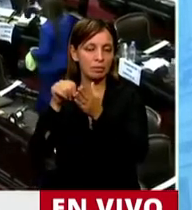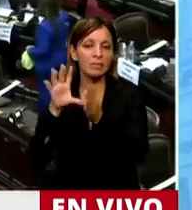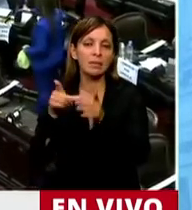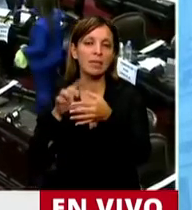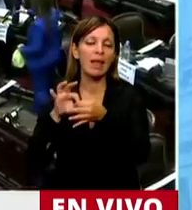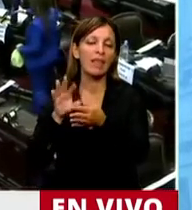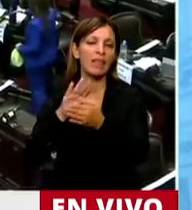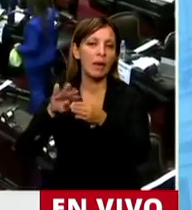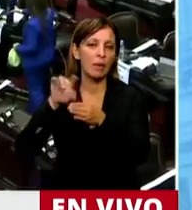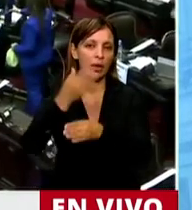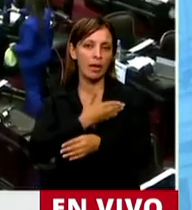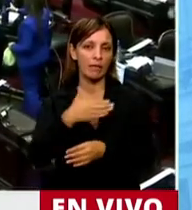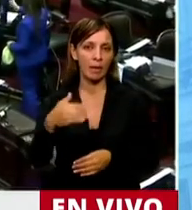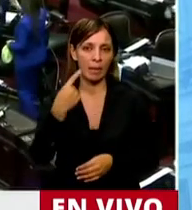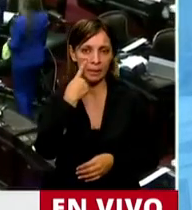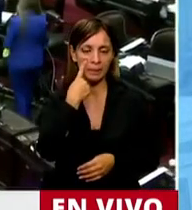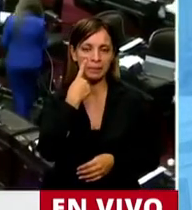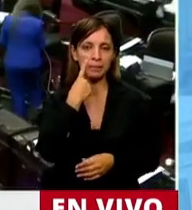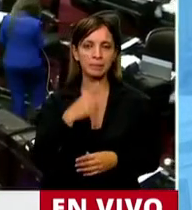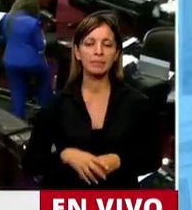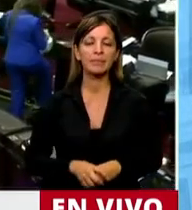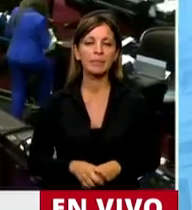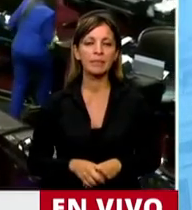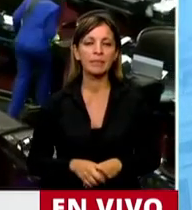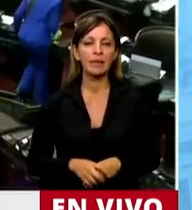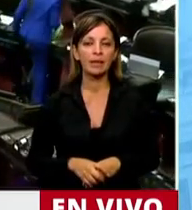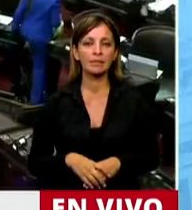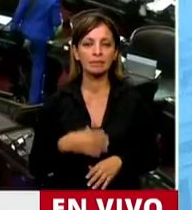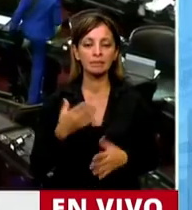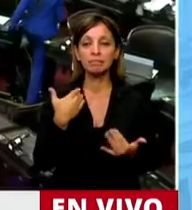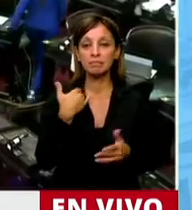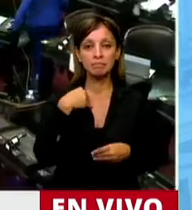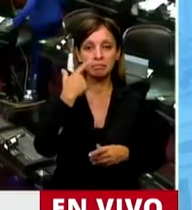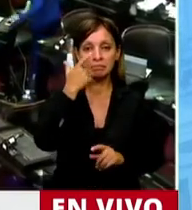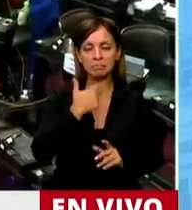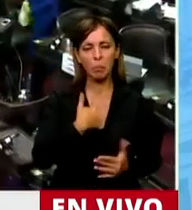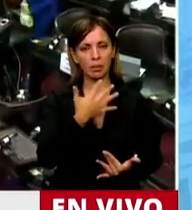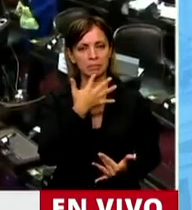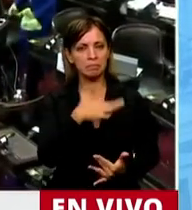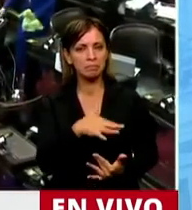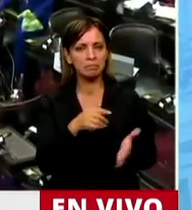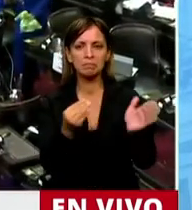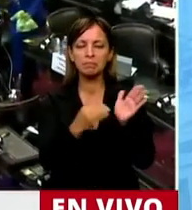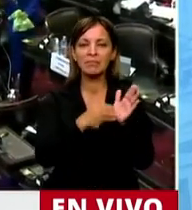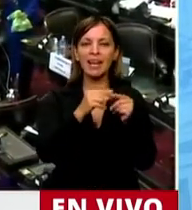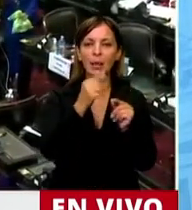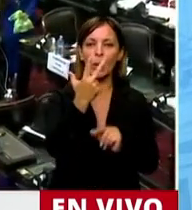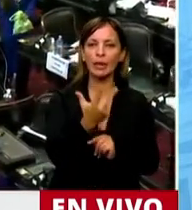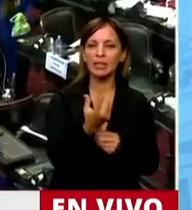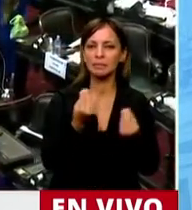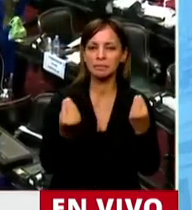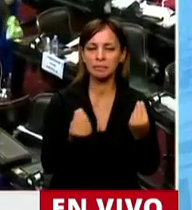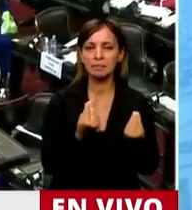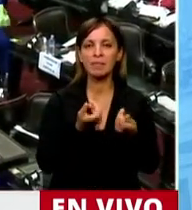fondo. Con lo cual, uno puede entender que lo que está haciendo es permitir que la